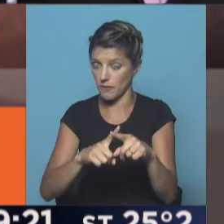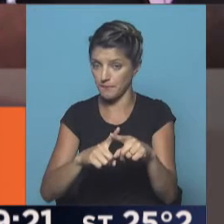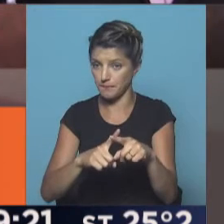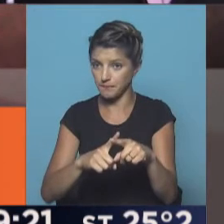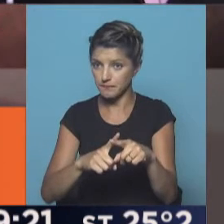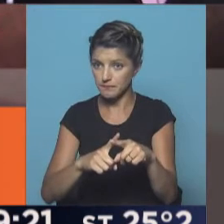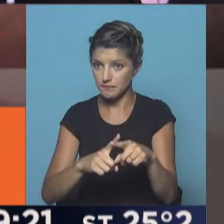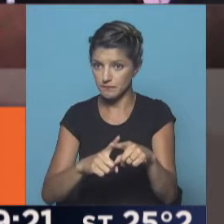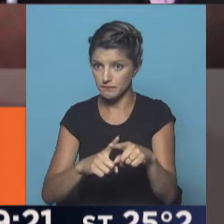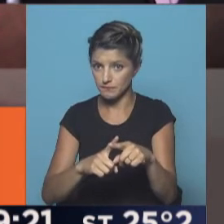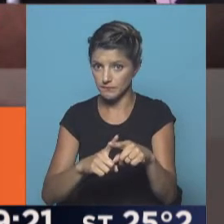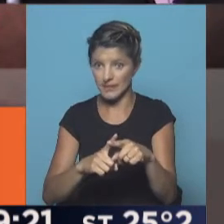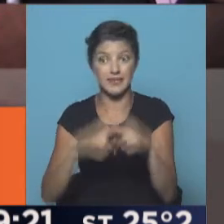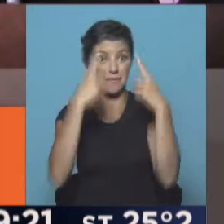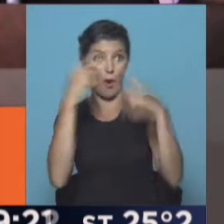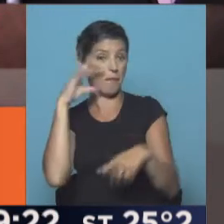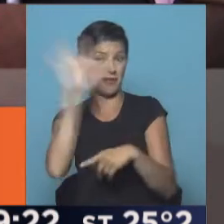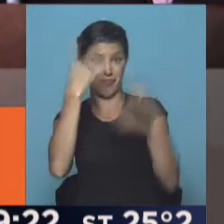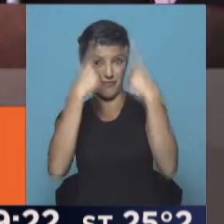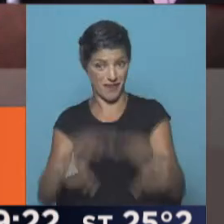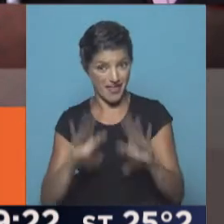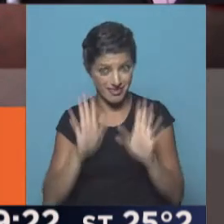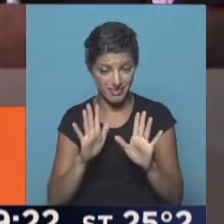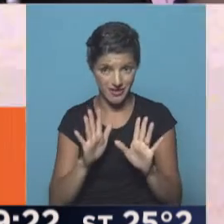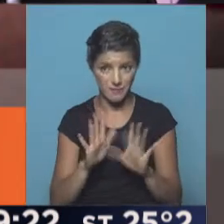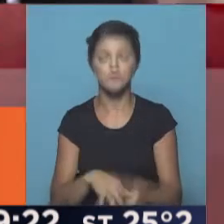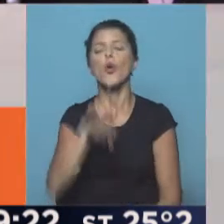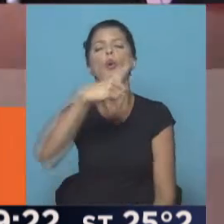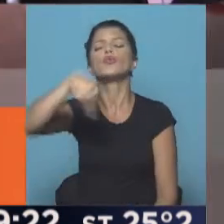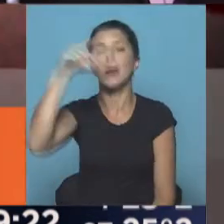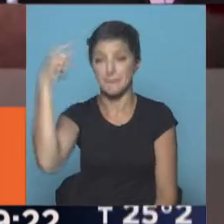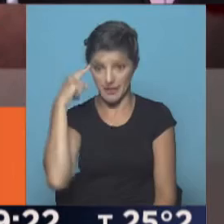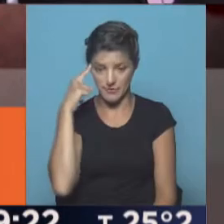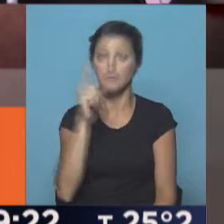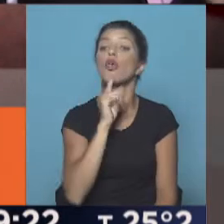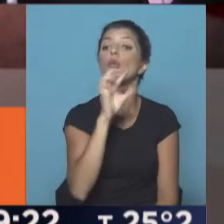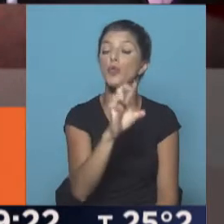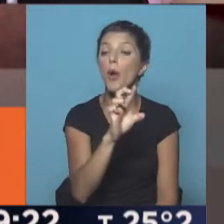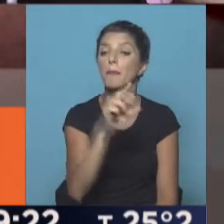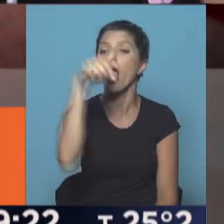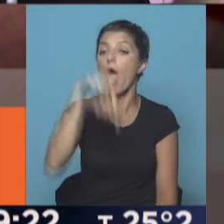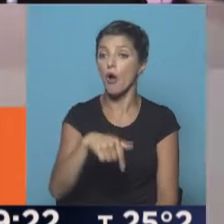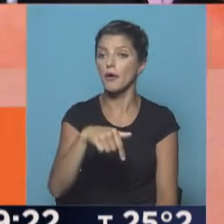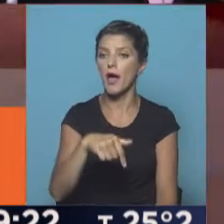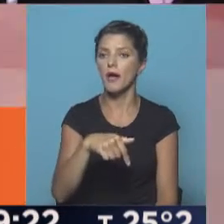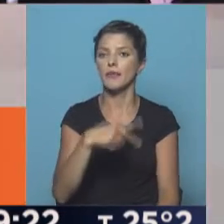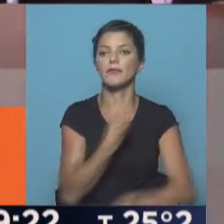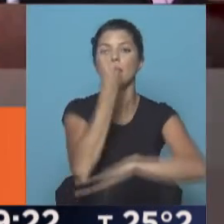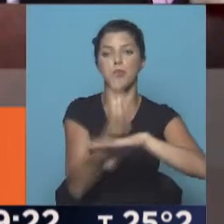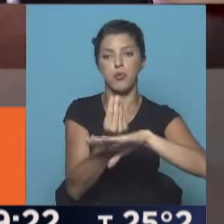bandera económica de su propio partido. Es decir, Trump, piensen que es alguien que ha tomado el control del Partido